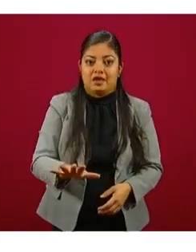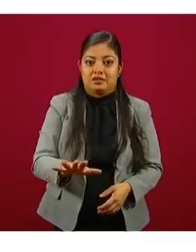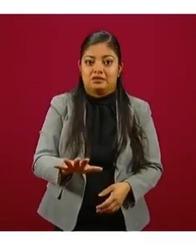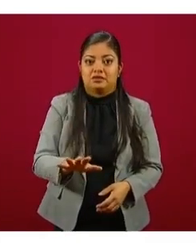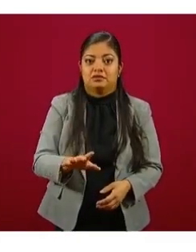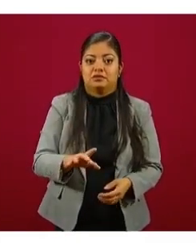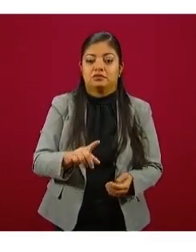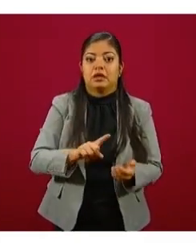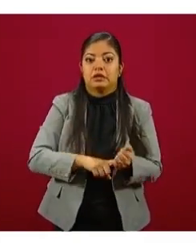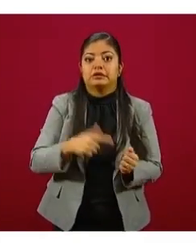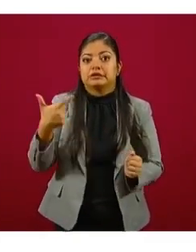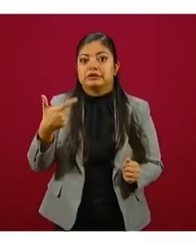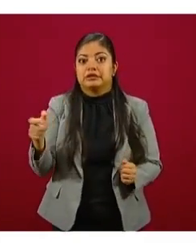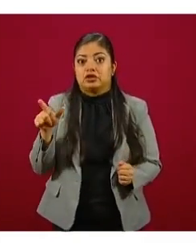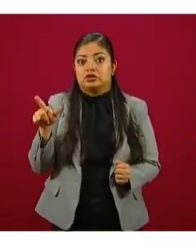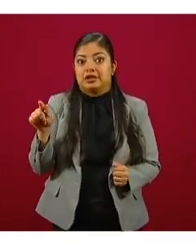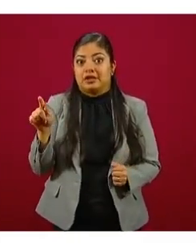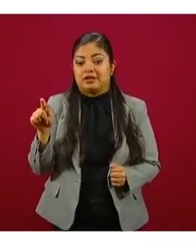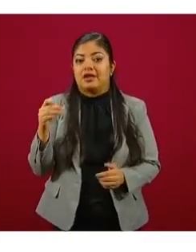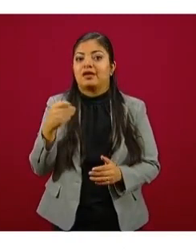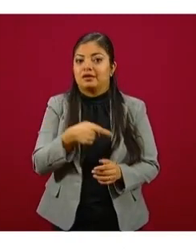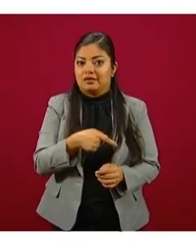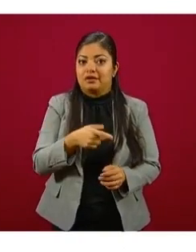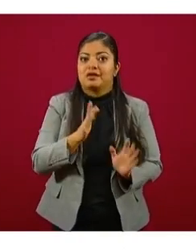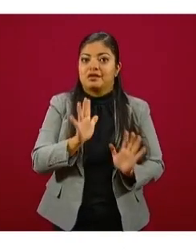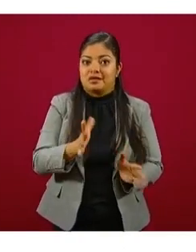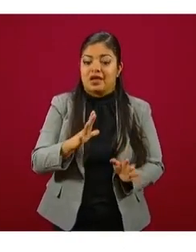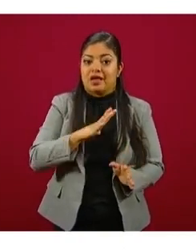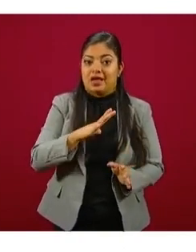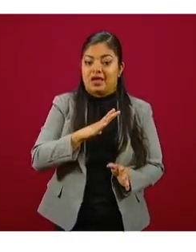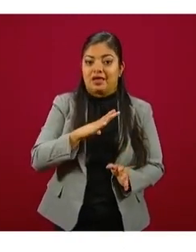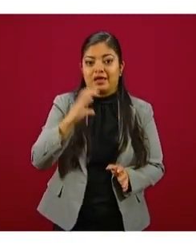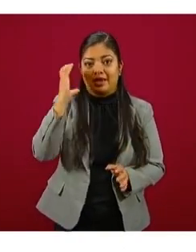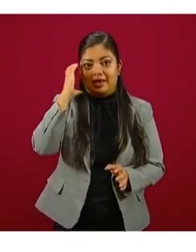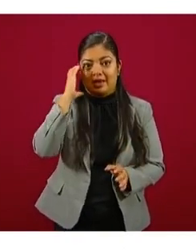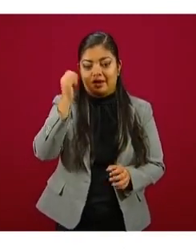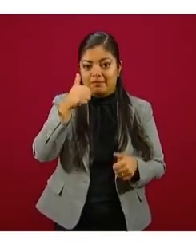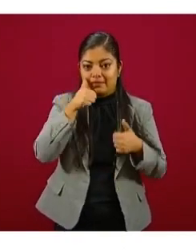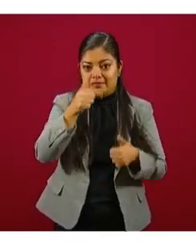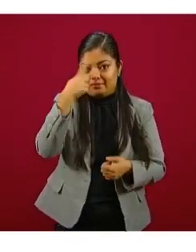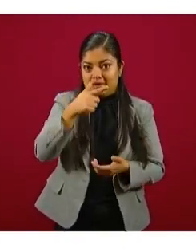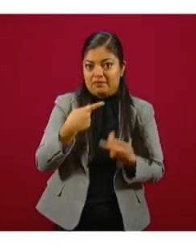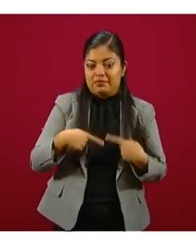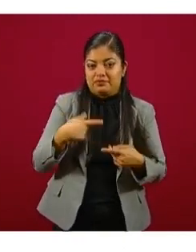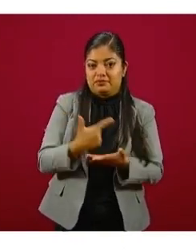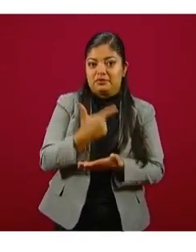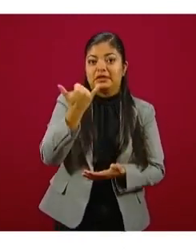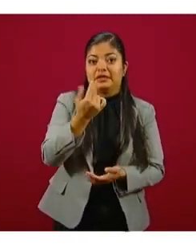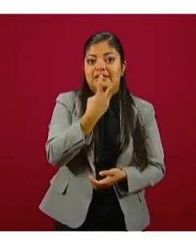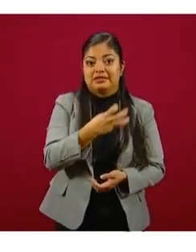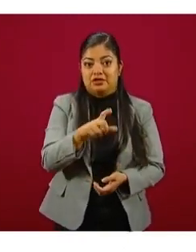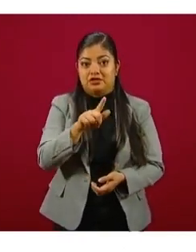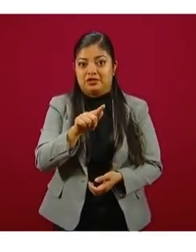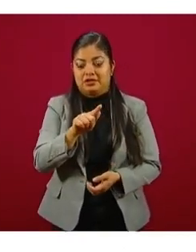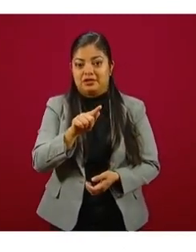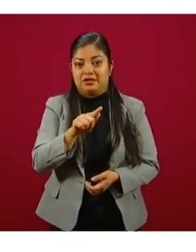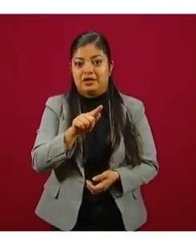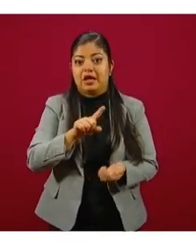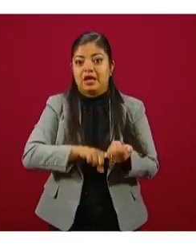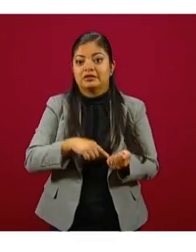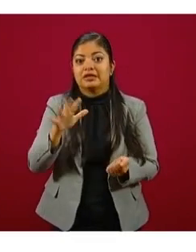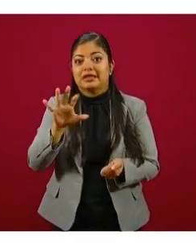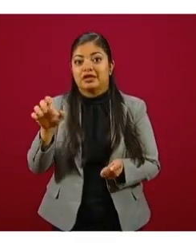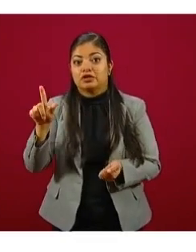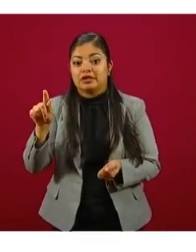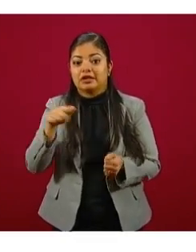los 770 en total de camas de terapia intensiva y 330 de las 570 camas de